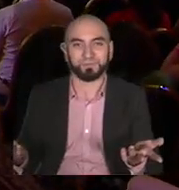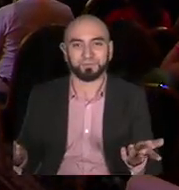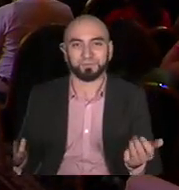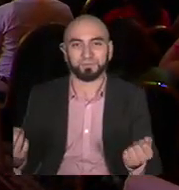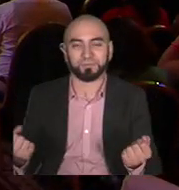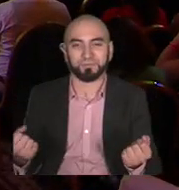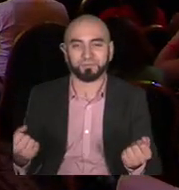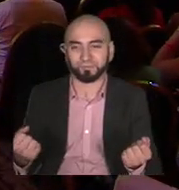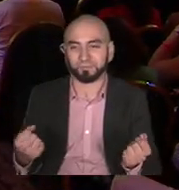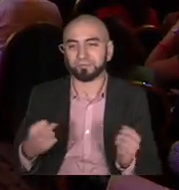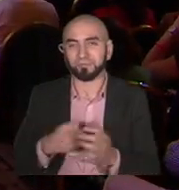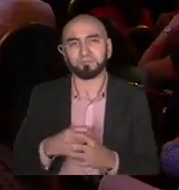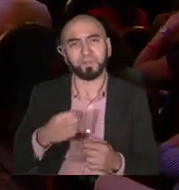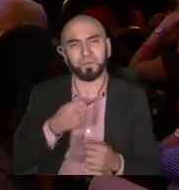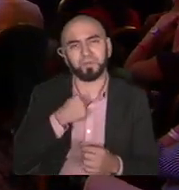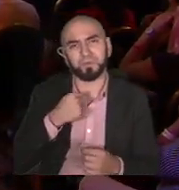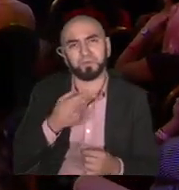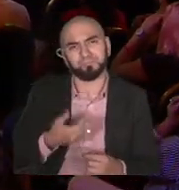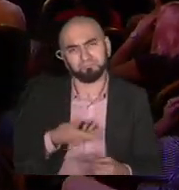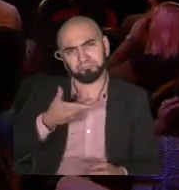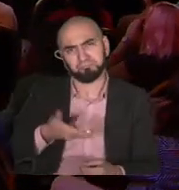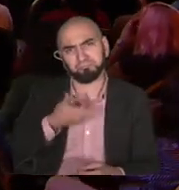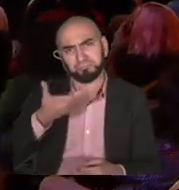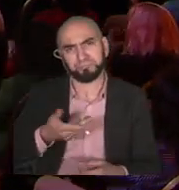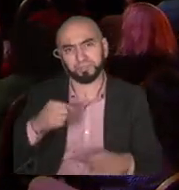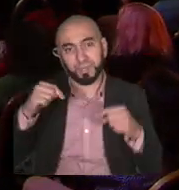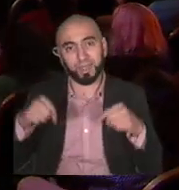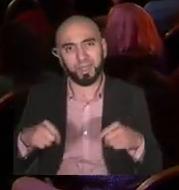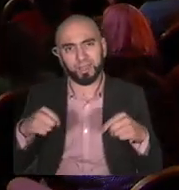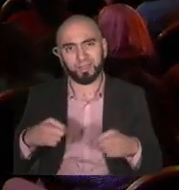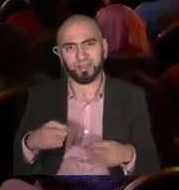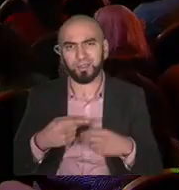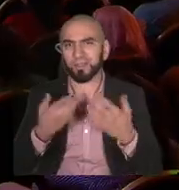Yo hablo aquí arriba de la